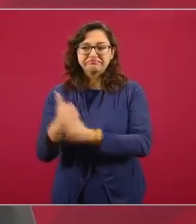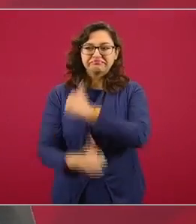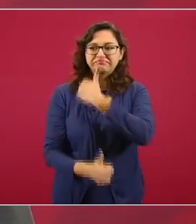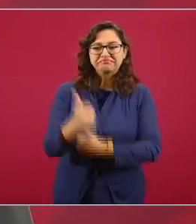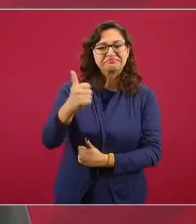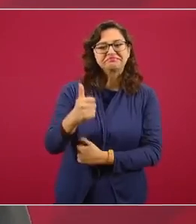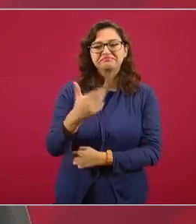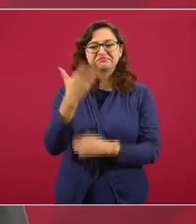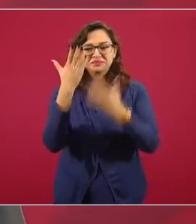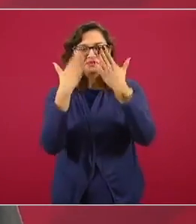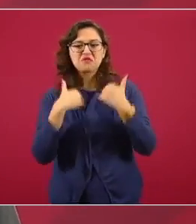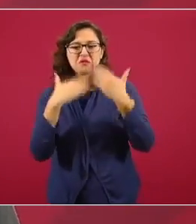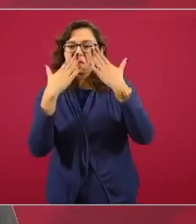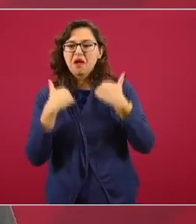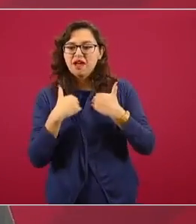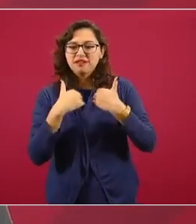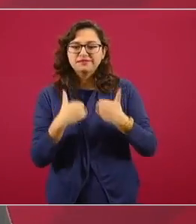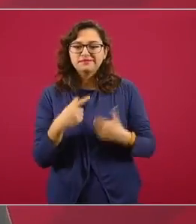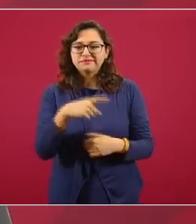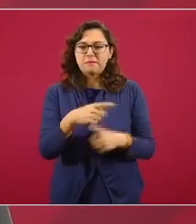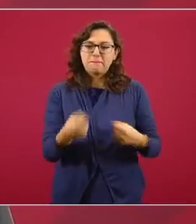Había imposiciones.